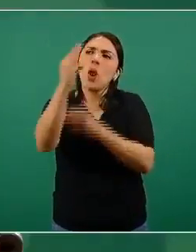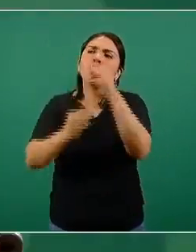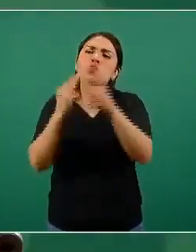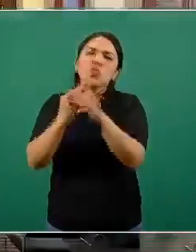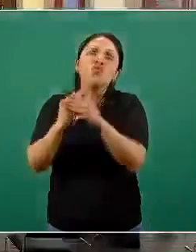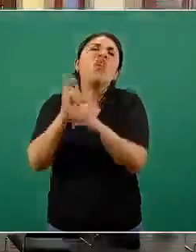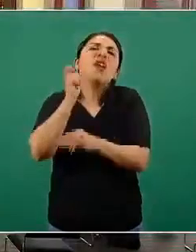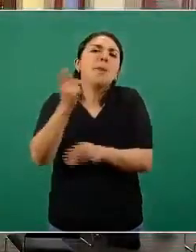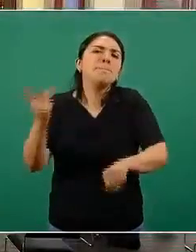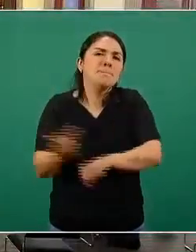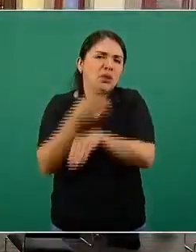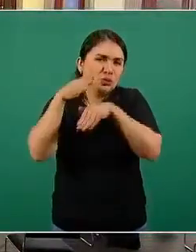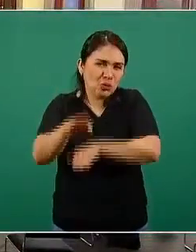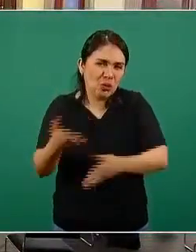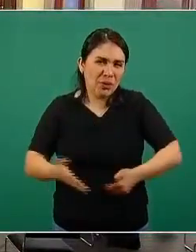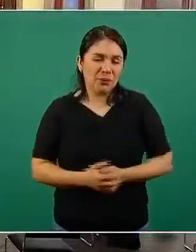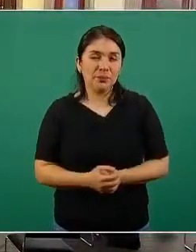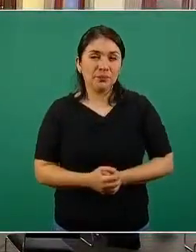esto.